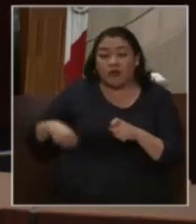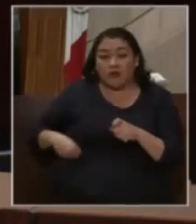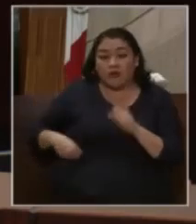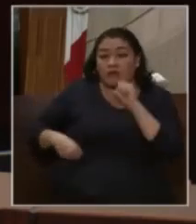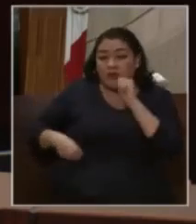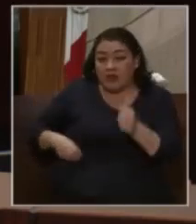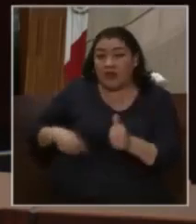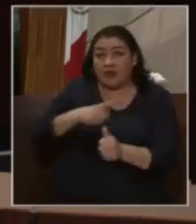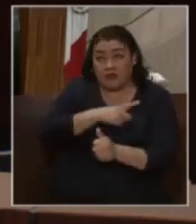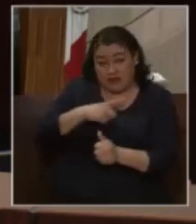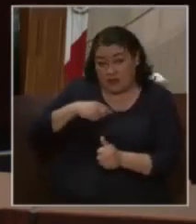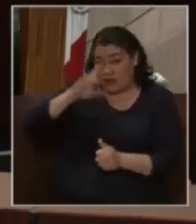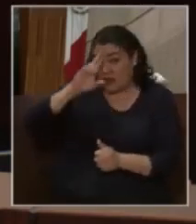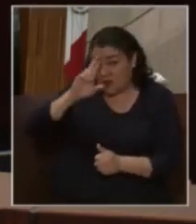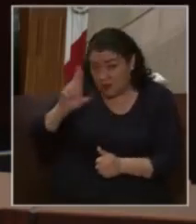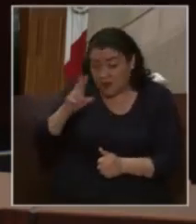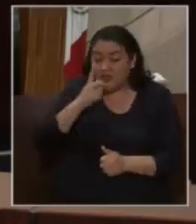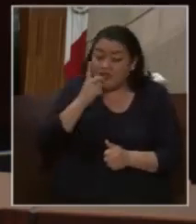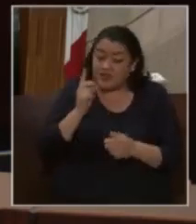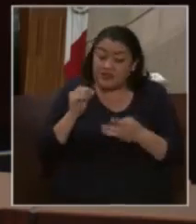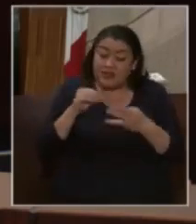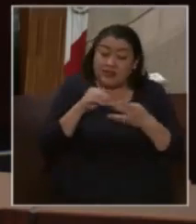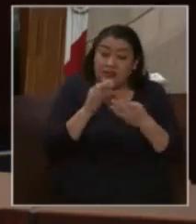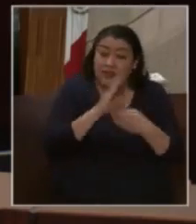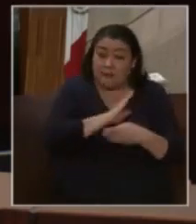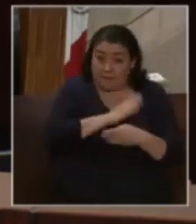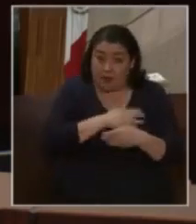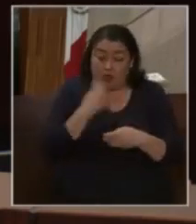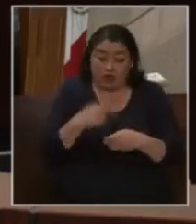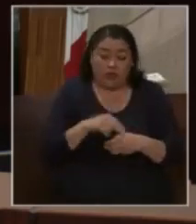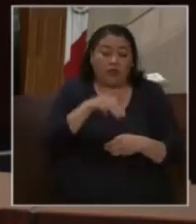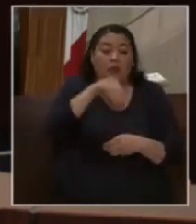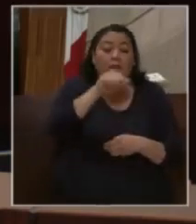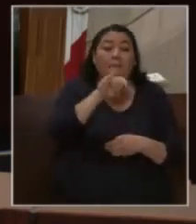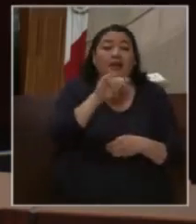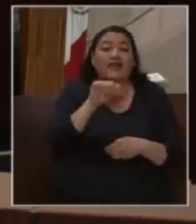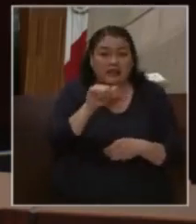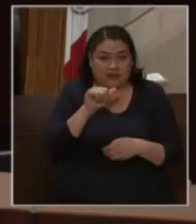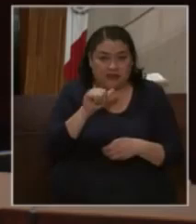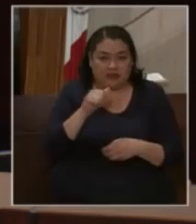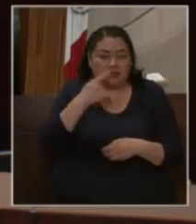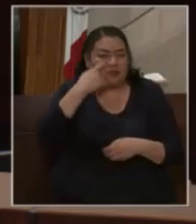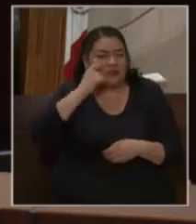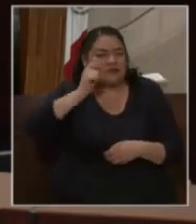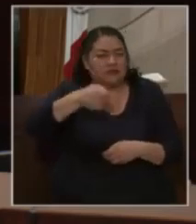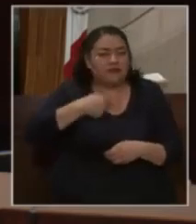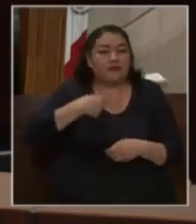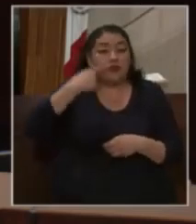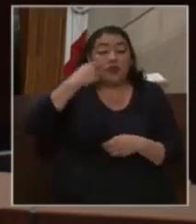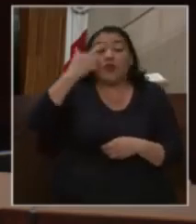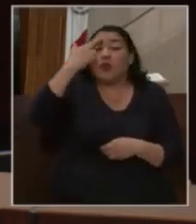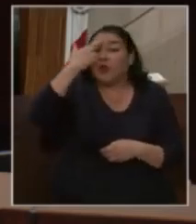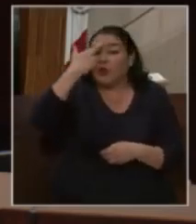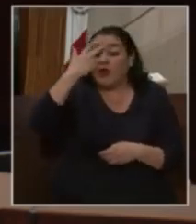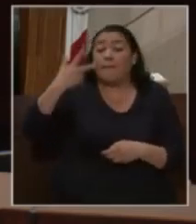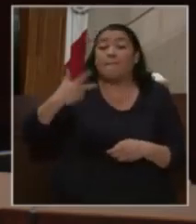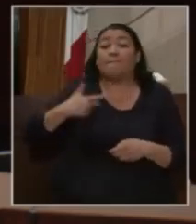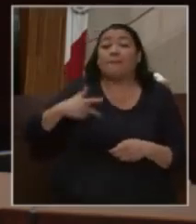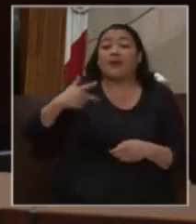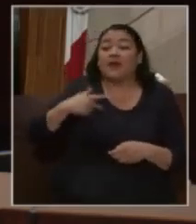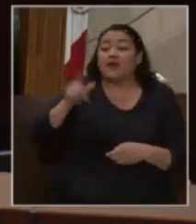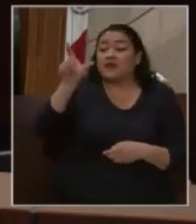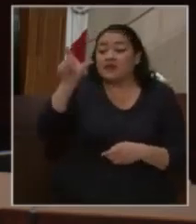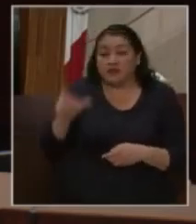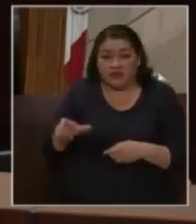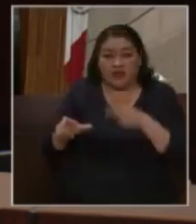parte muy importante de ese criterio, en donde señala el máximo tribunal del país que el principio de presunción de inocencia es